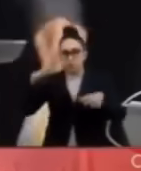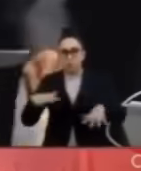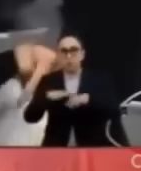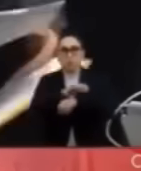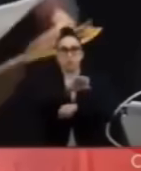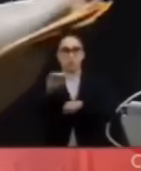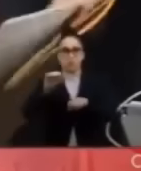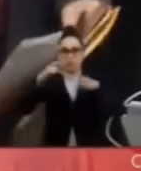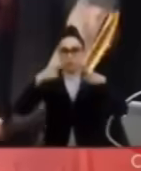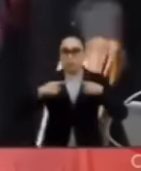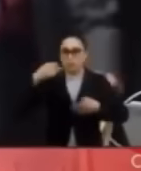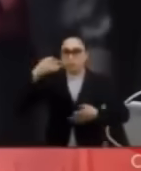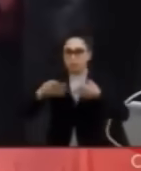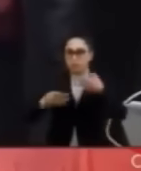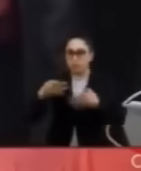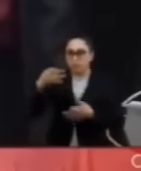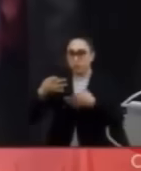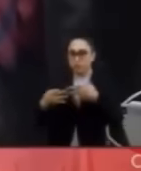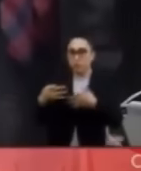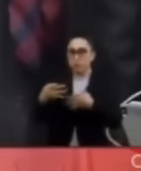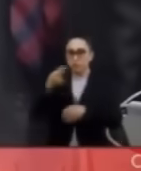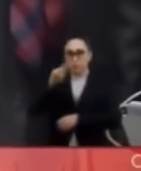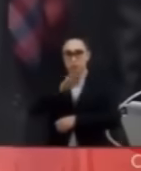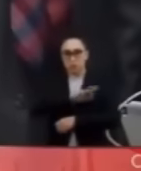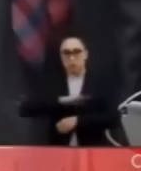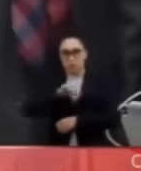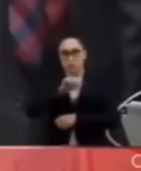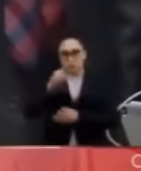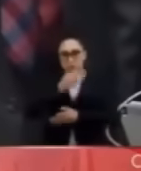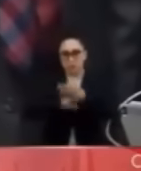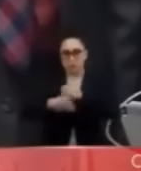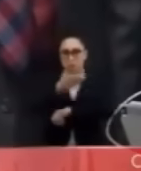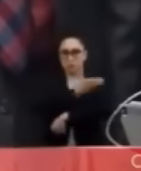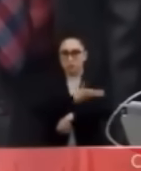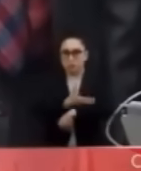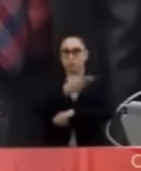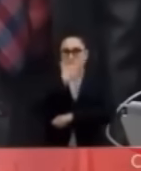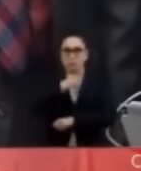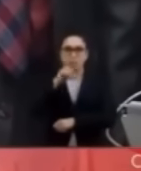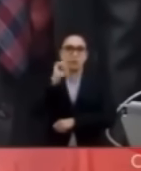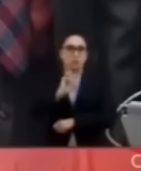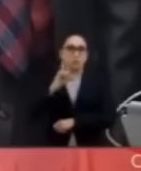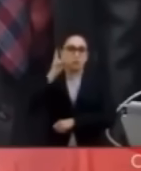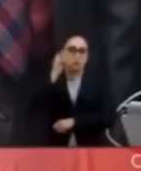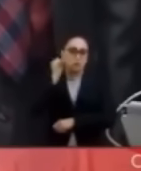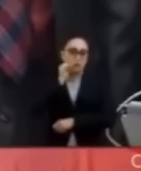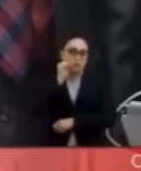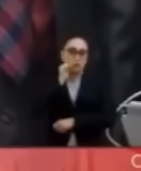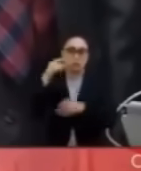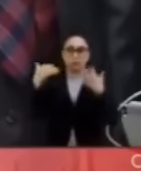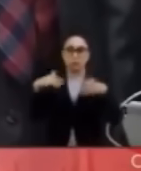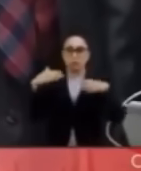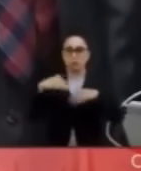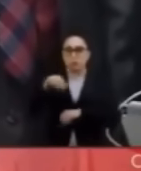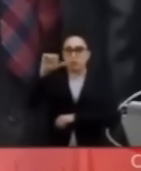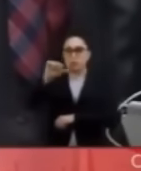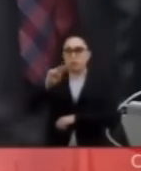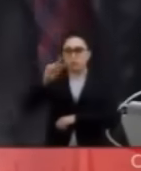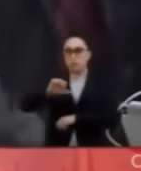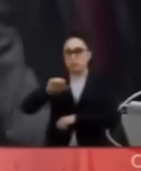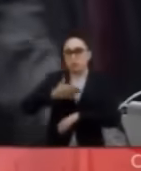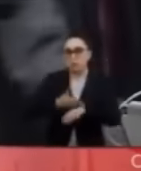las Naciones Felicidades senadoras y senadores por tan importante y